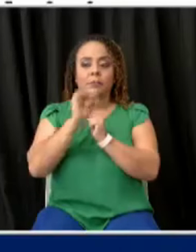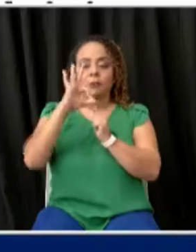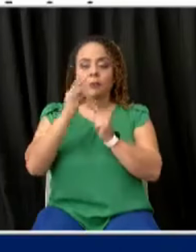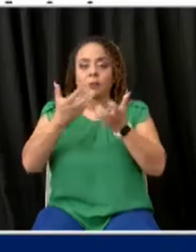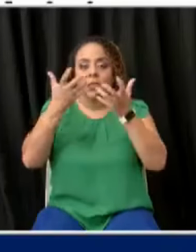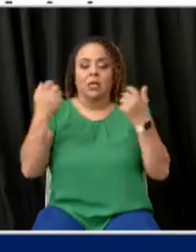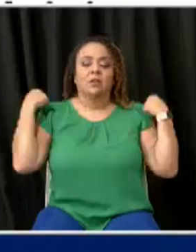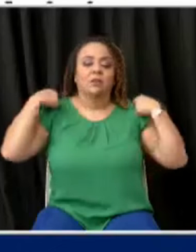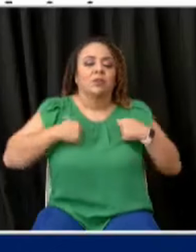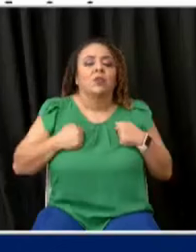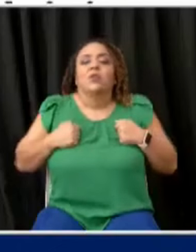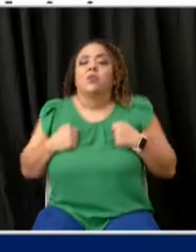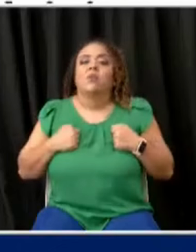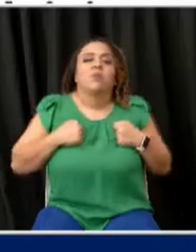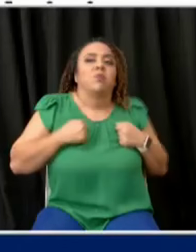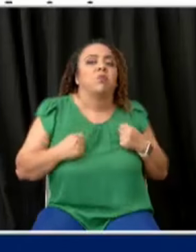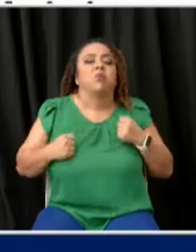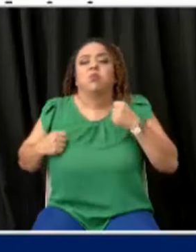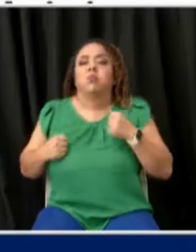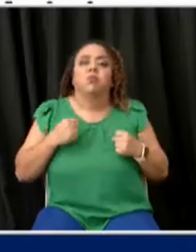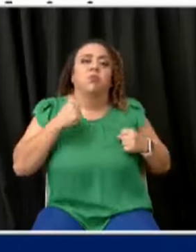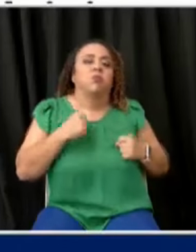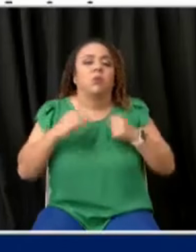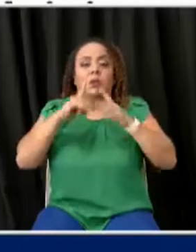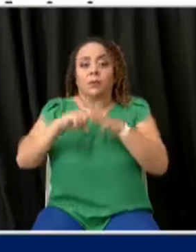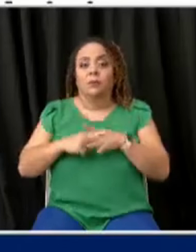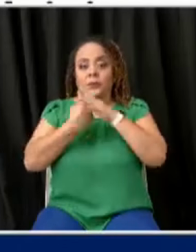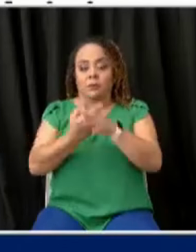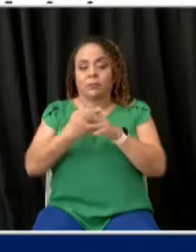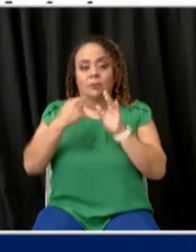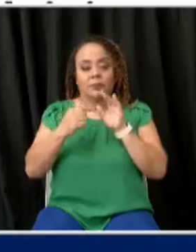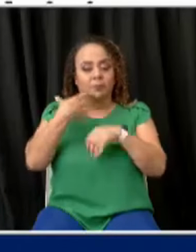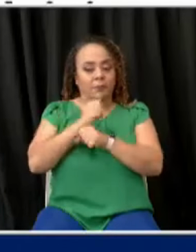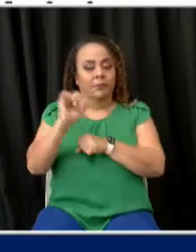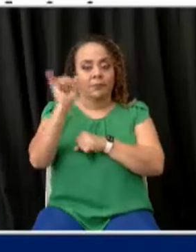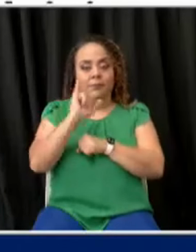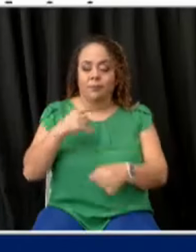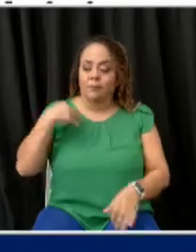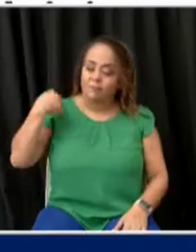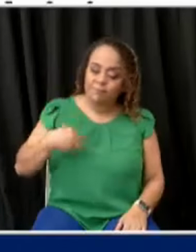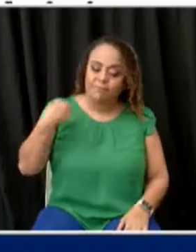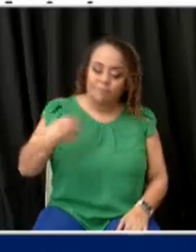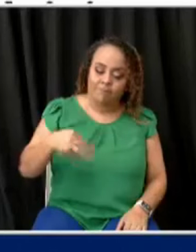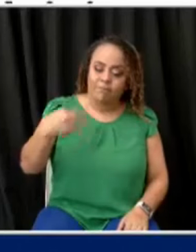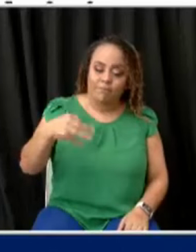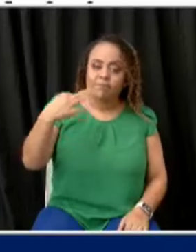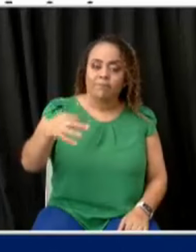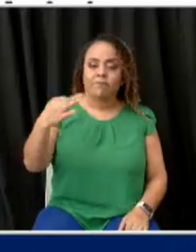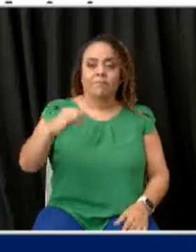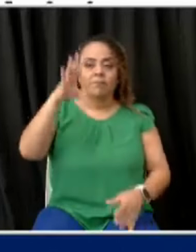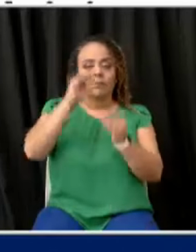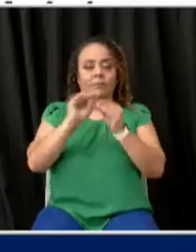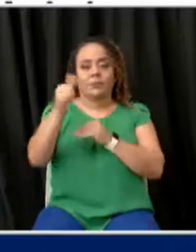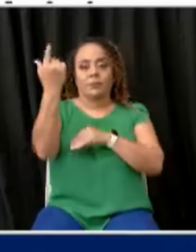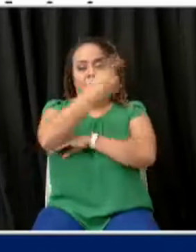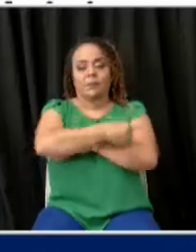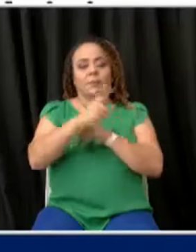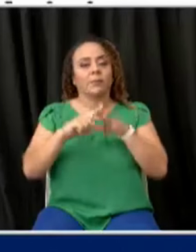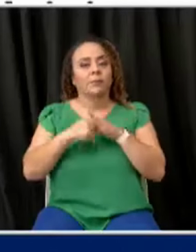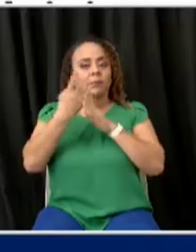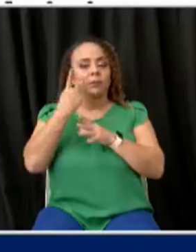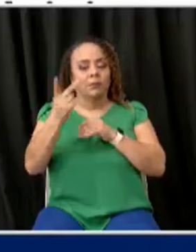espalda, caminando, y les empezaron a exponer a hacer lo mismo todos los días durante 10 días, empezaron a